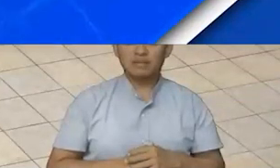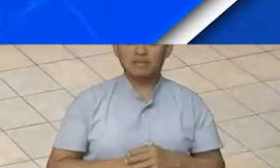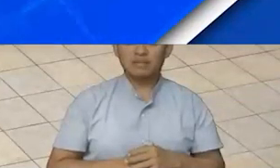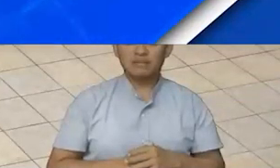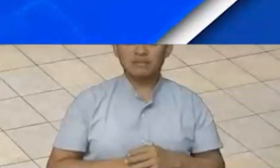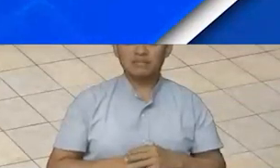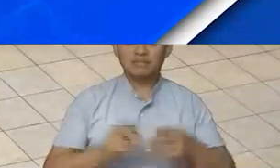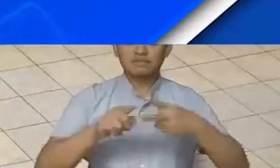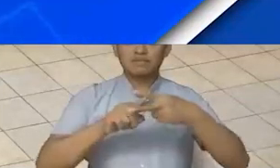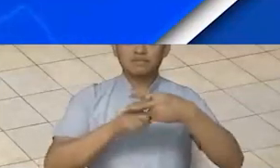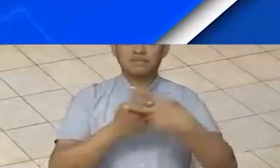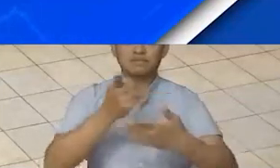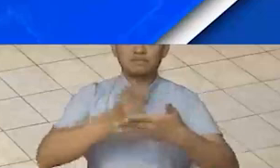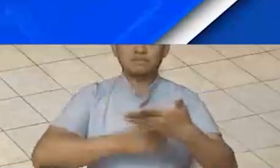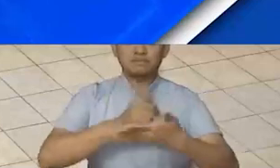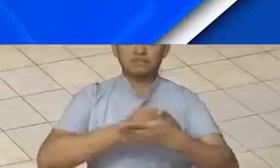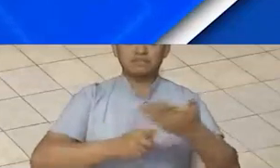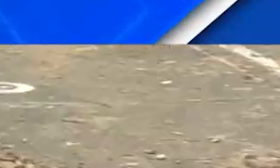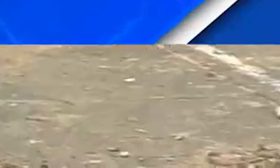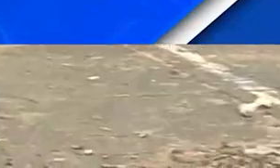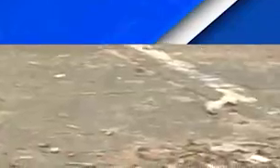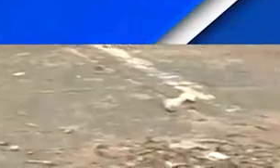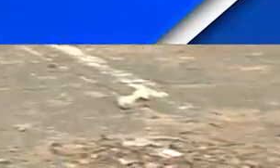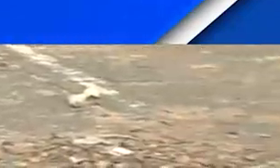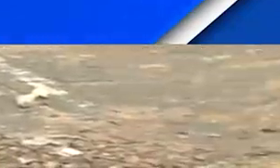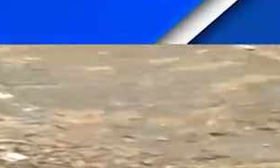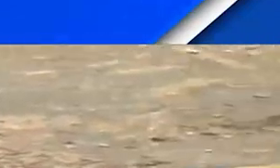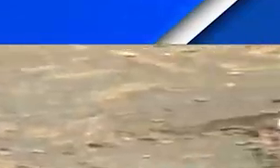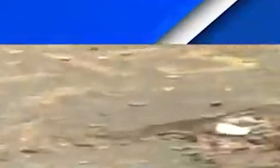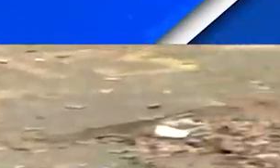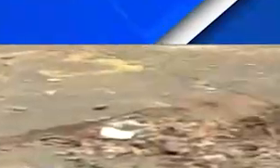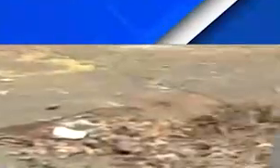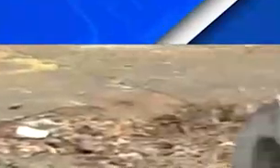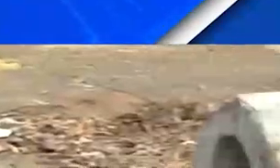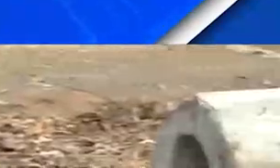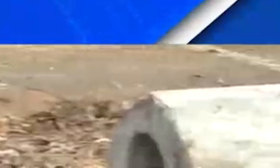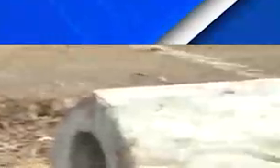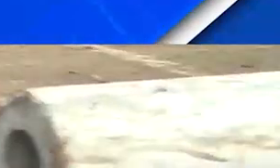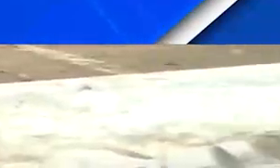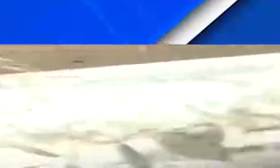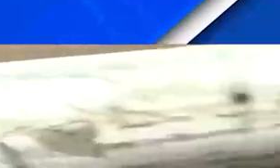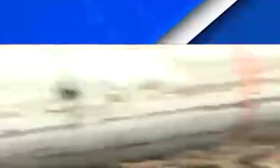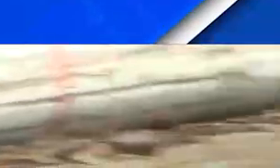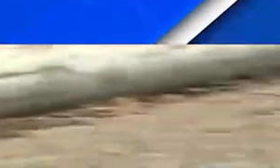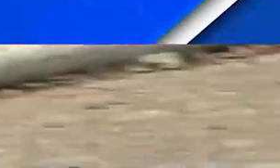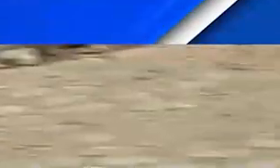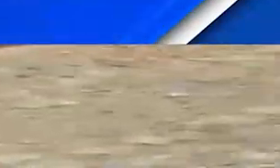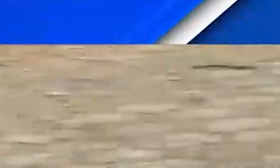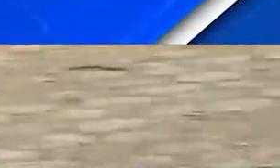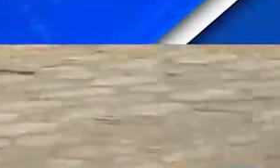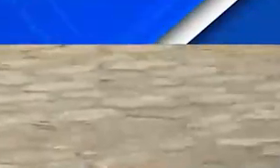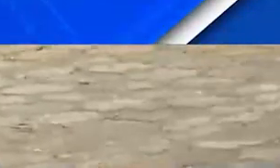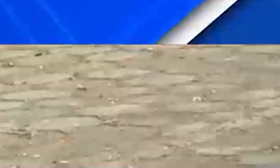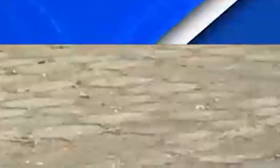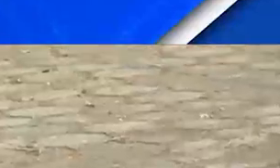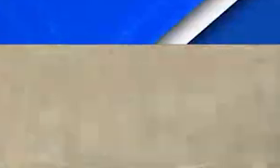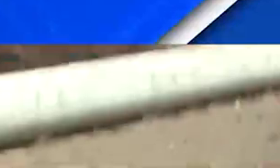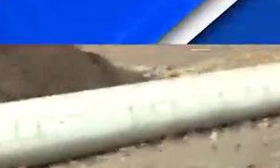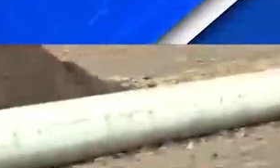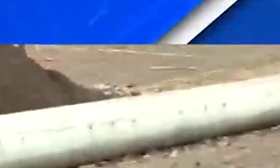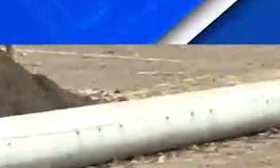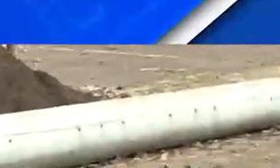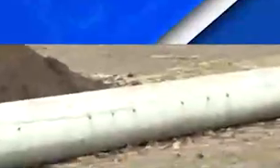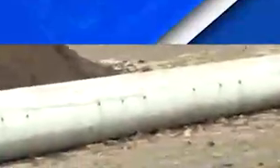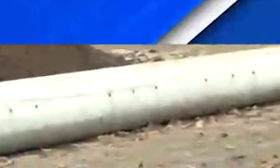contrataciones administrativas municipales, que reforma el marco legal de las contrataciones municipales para incluir